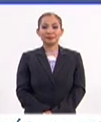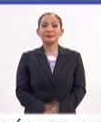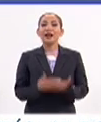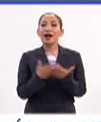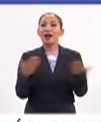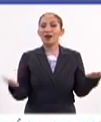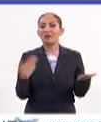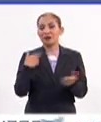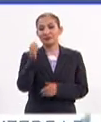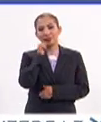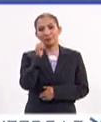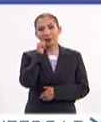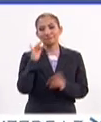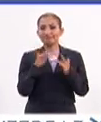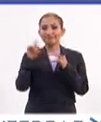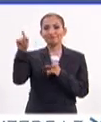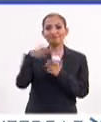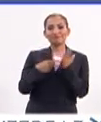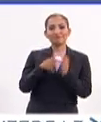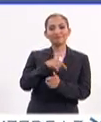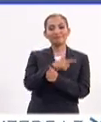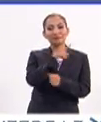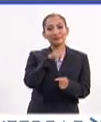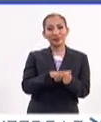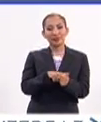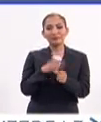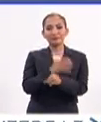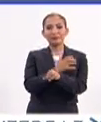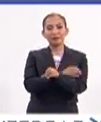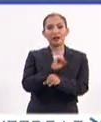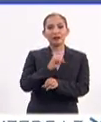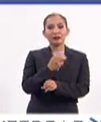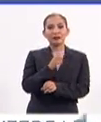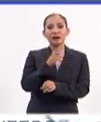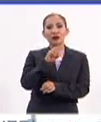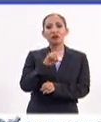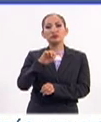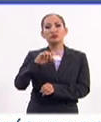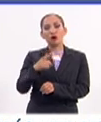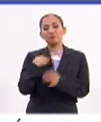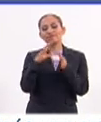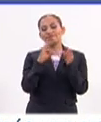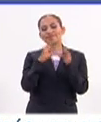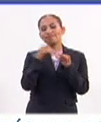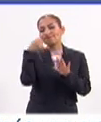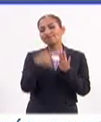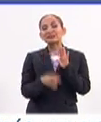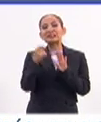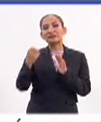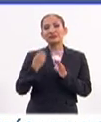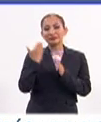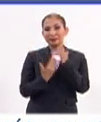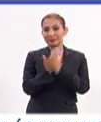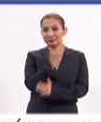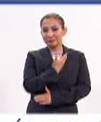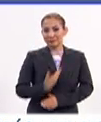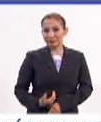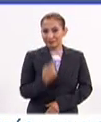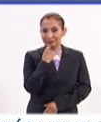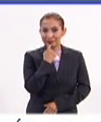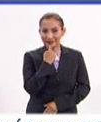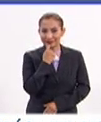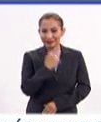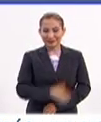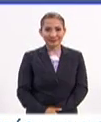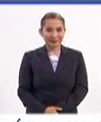Bueno, ahora como todos los días nos enlazamos hasta Palacio Nacional con nuestra compañera Sharon Smog, quien nos tiene los detalles de la conferencia matutina del presidente